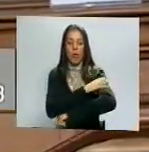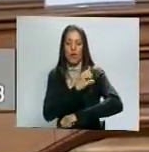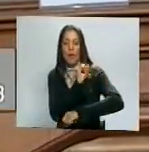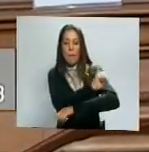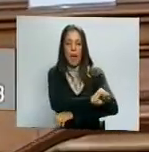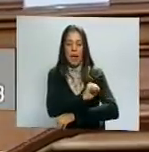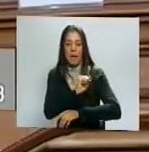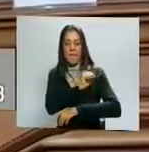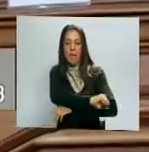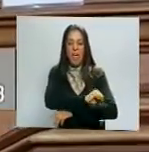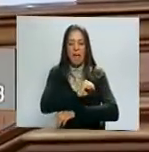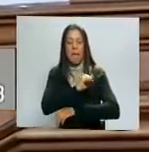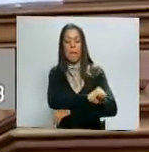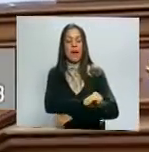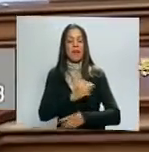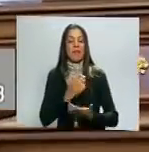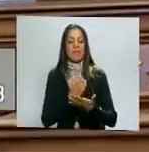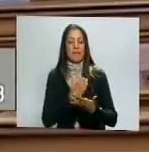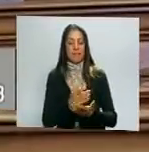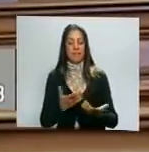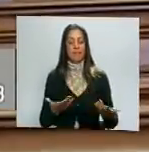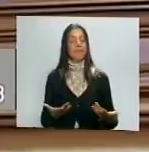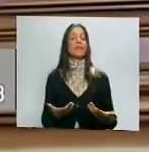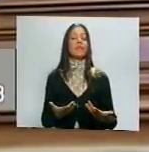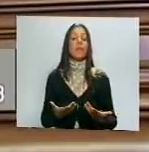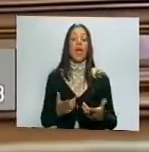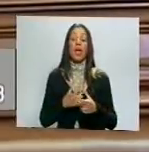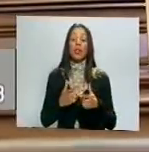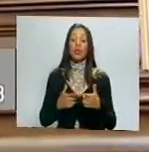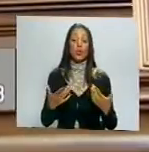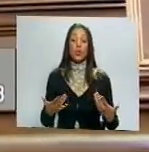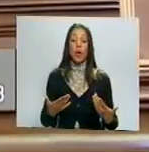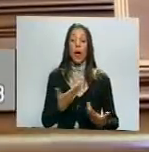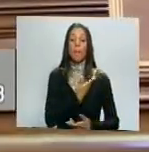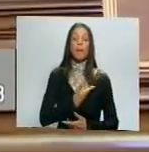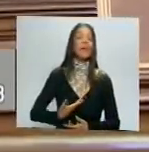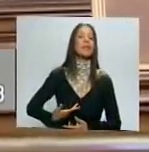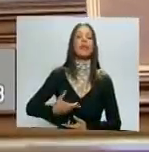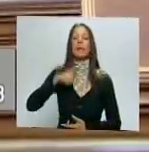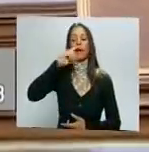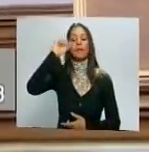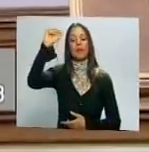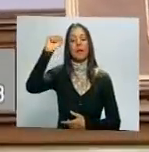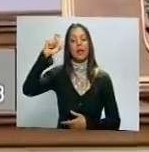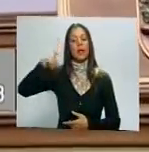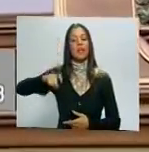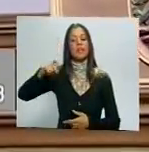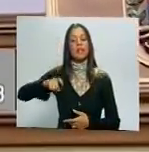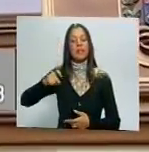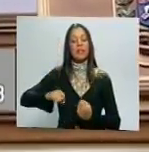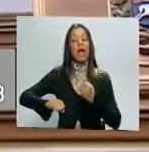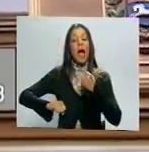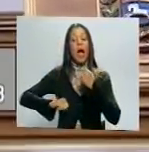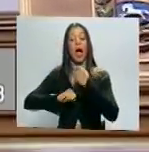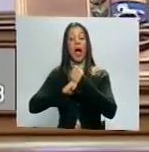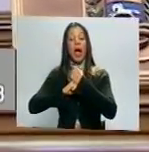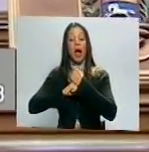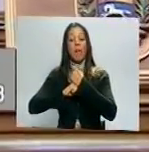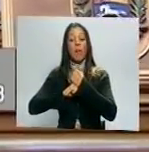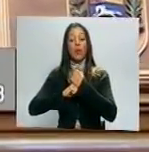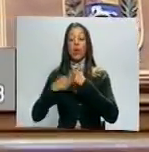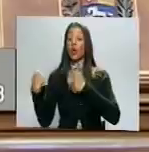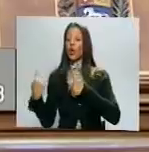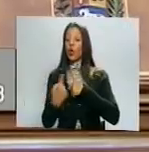los traidores. Y entonces para eso el presidente necesita el acompañamiento